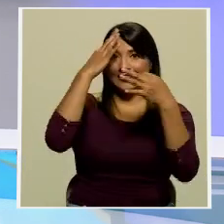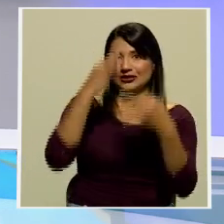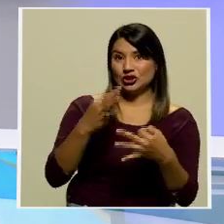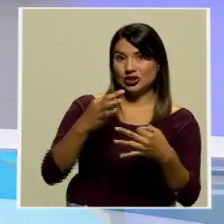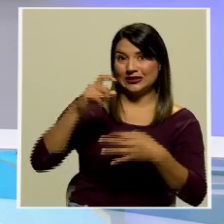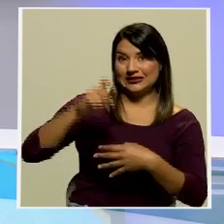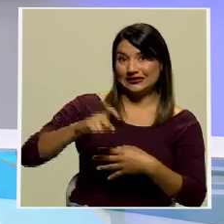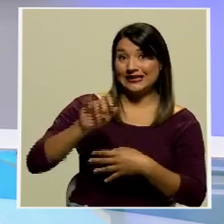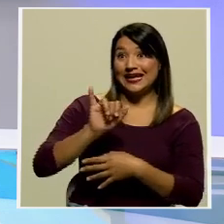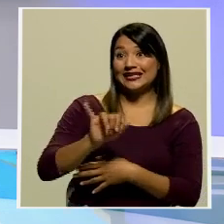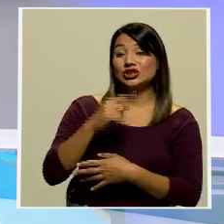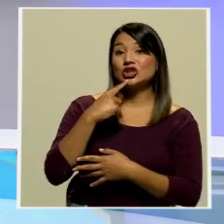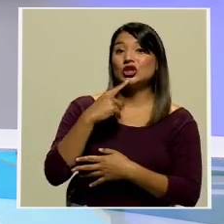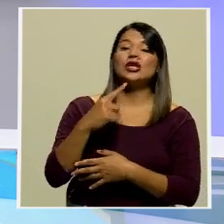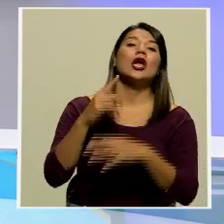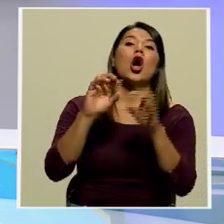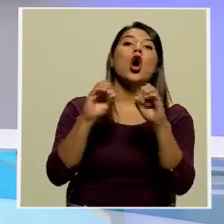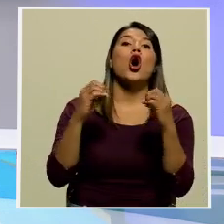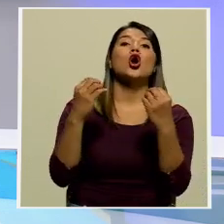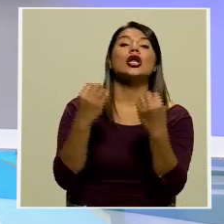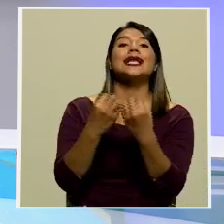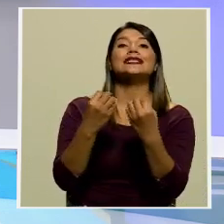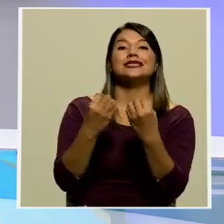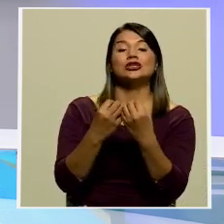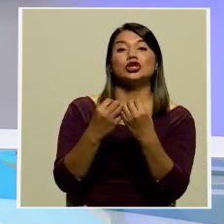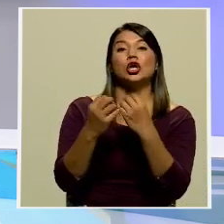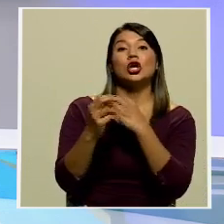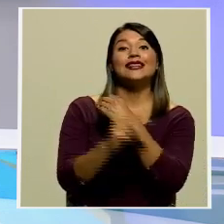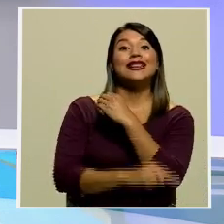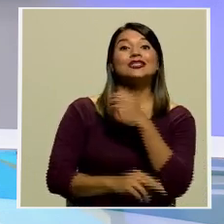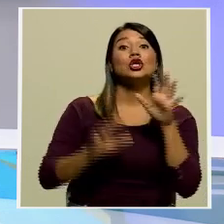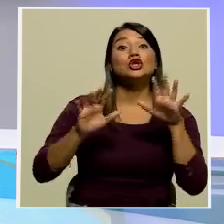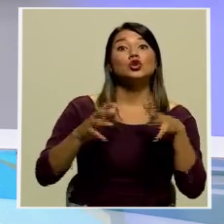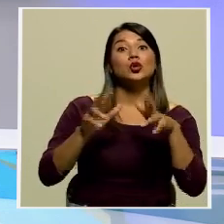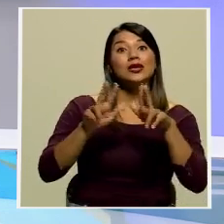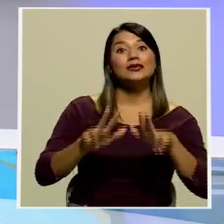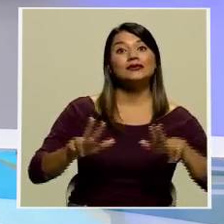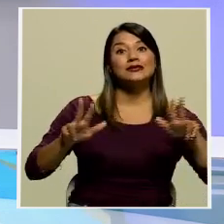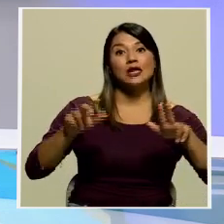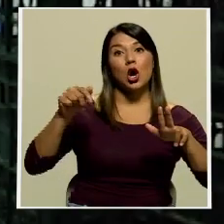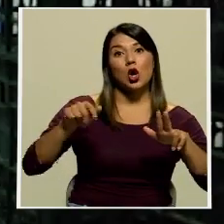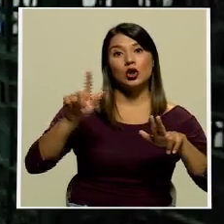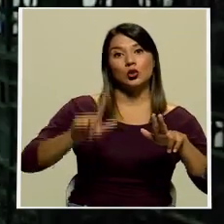advirtió la Organización de las Naciones Unidas este lunes.